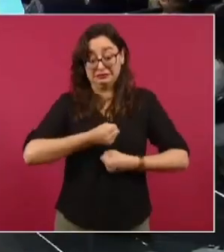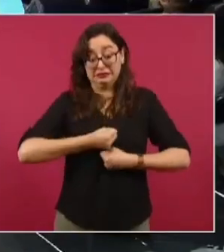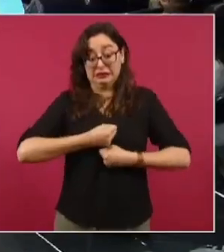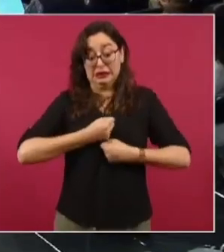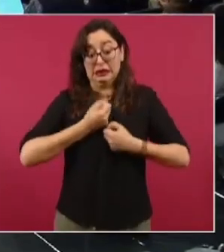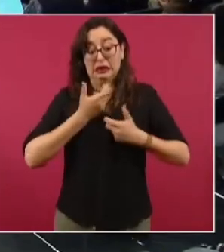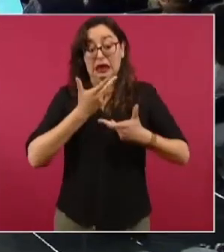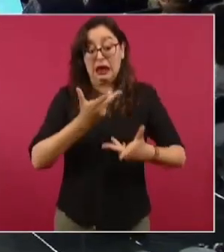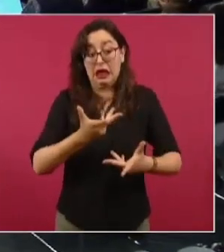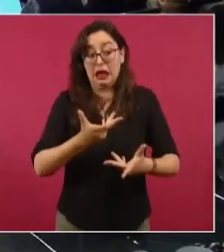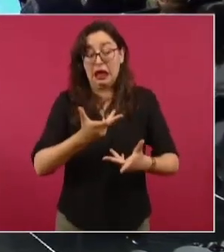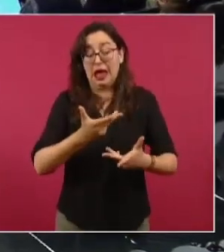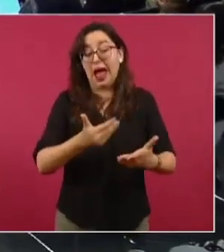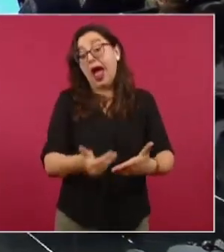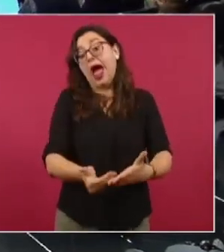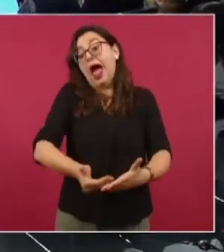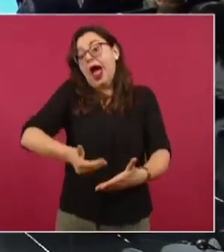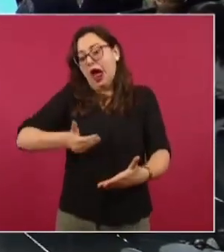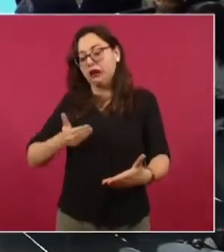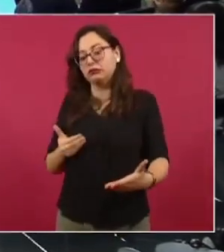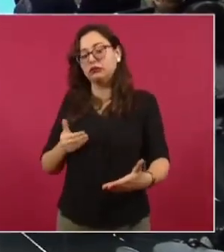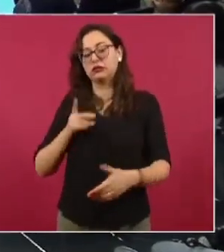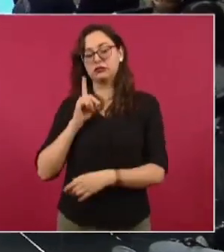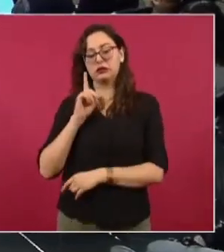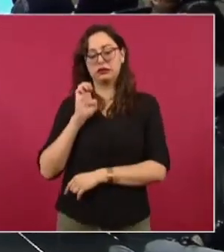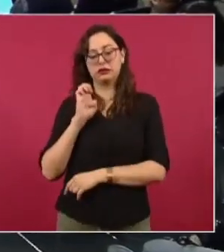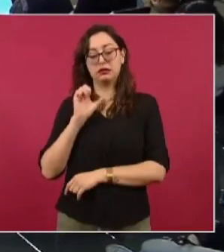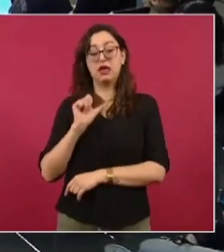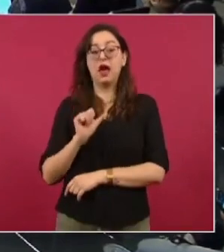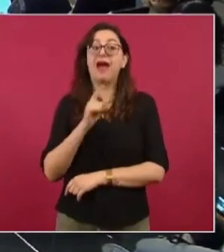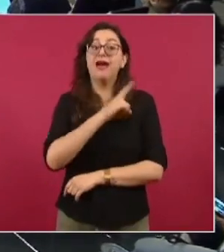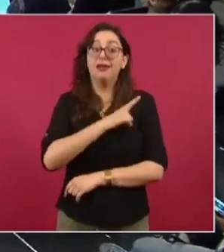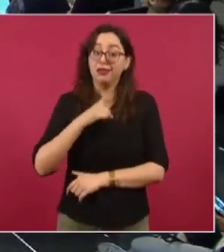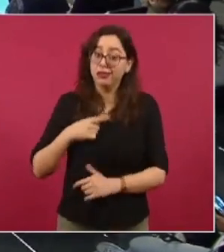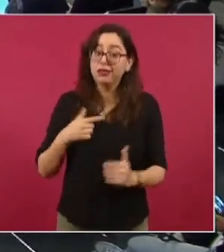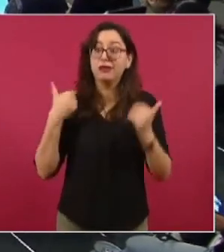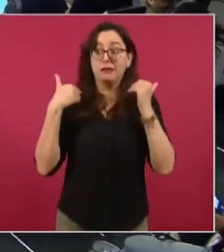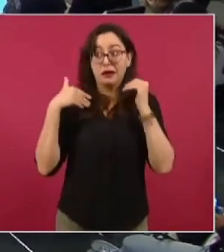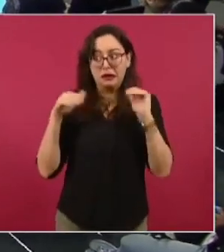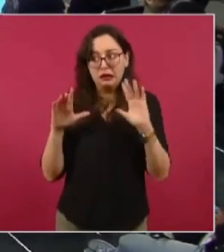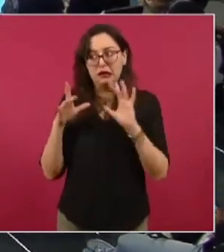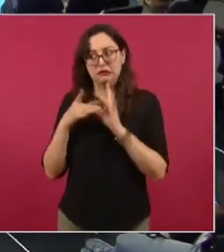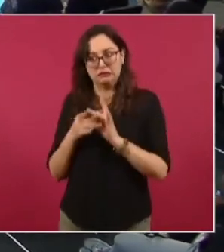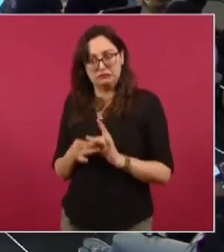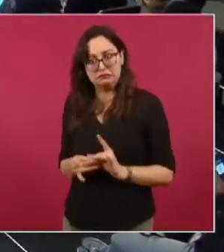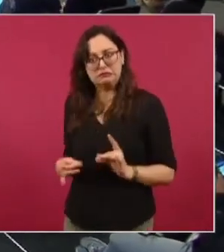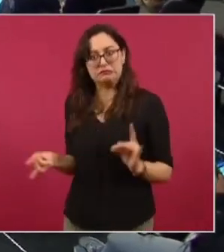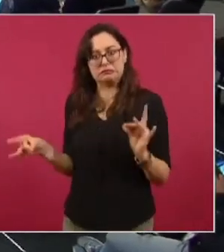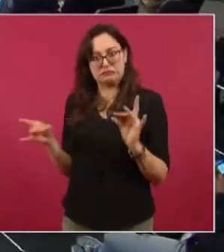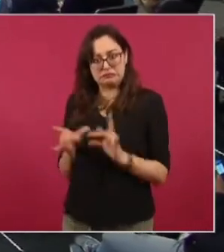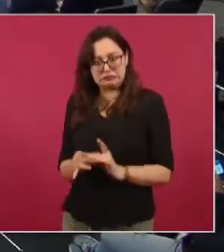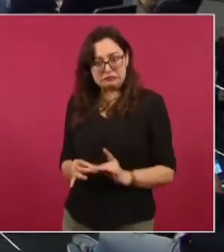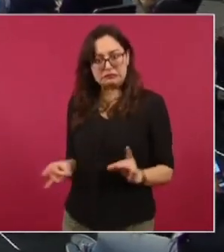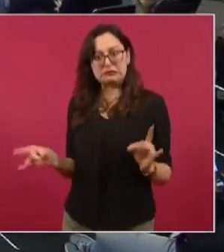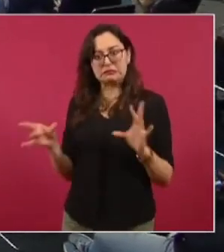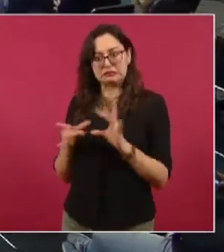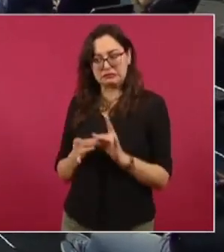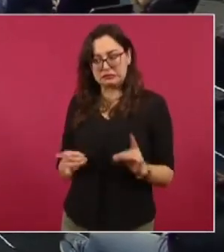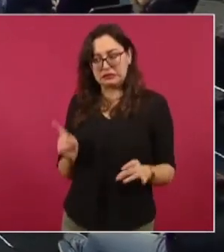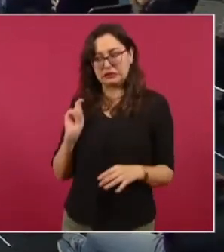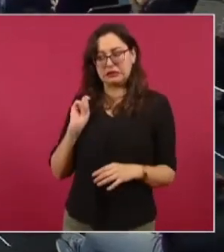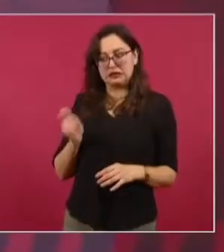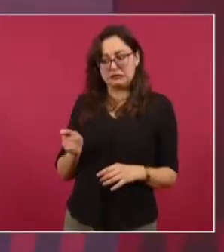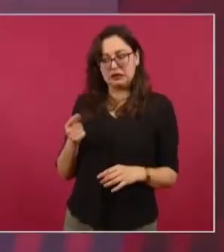que ellos sostengan que sabían de García Luna y que sabían también